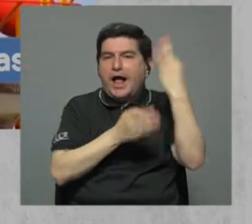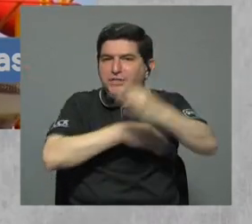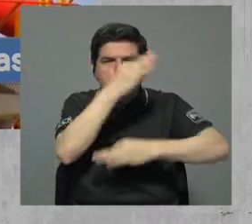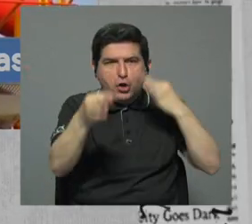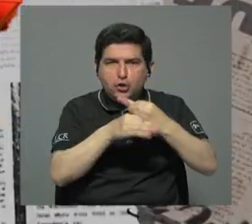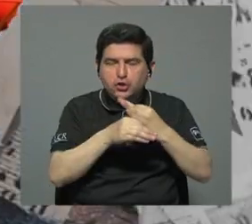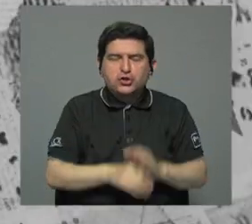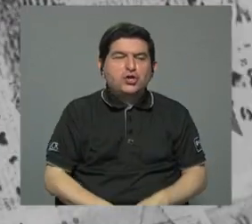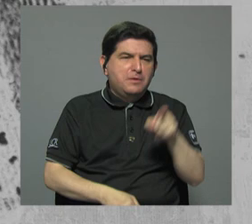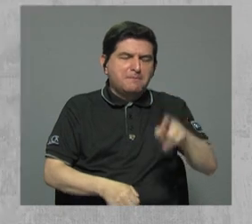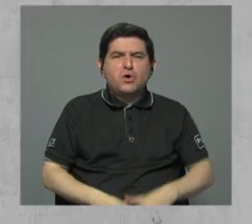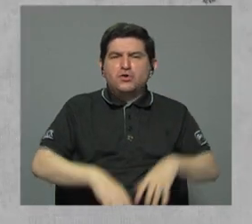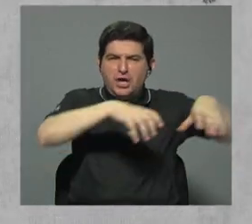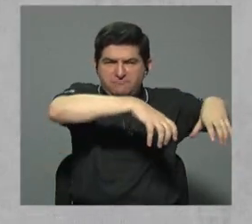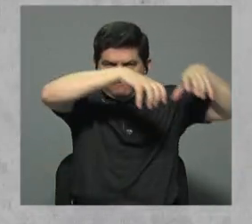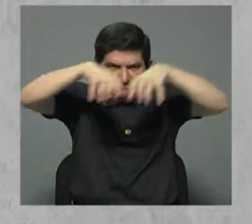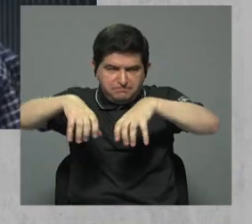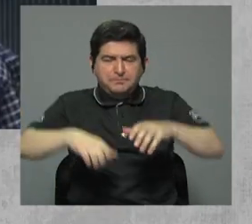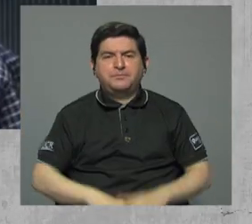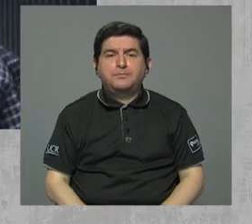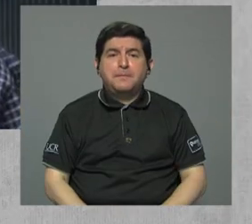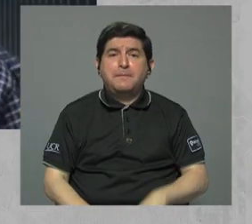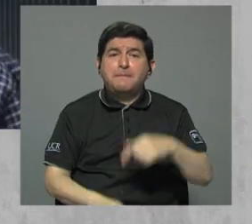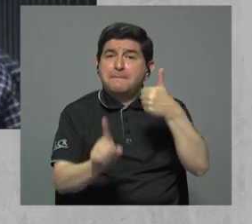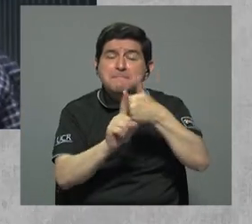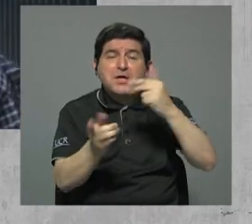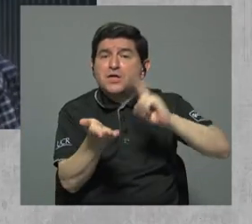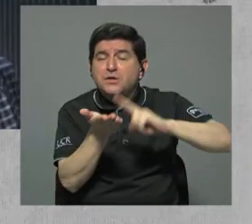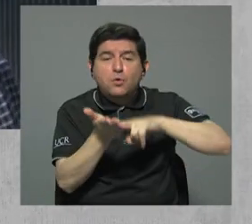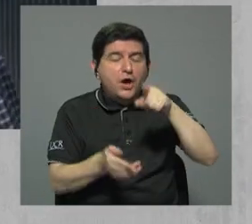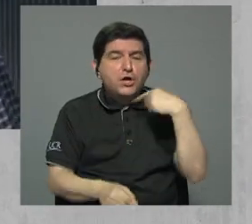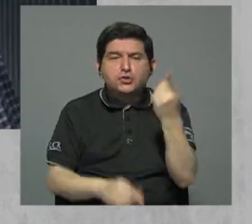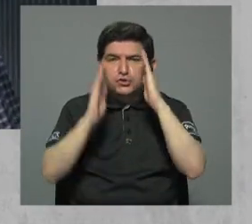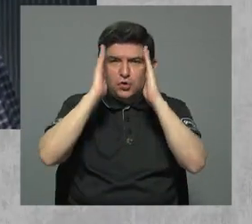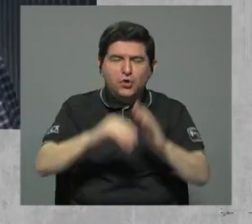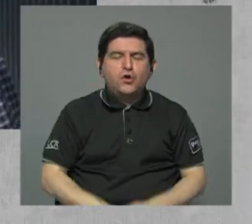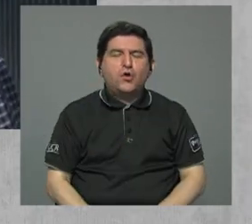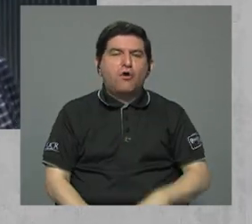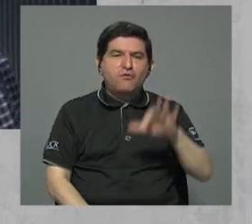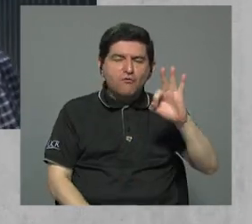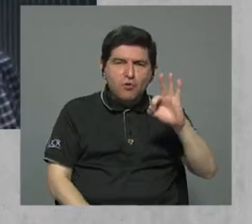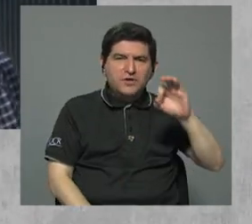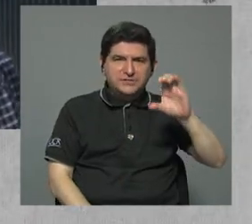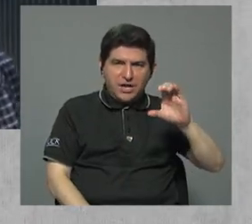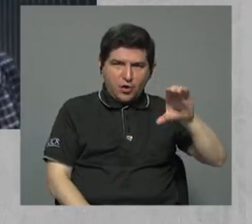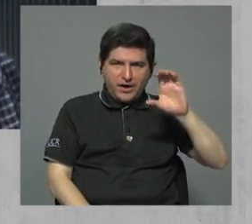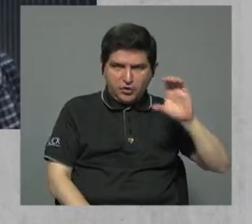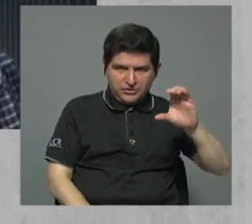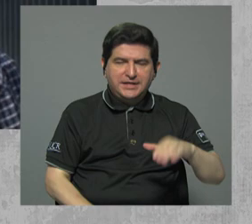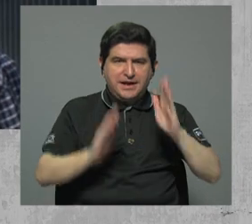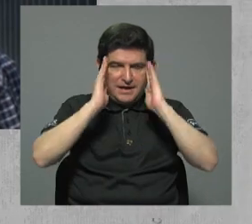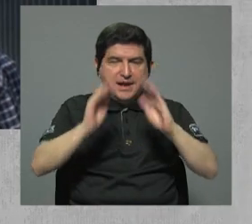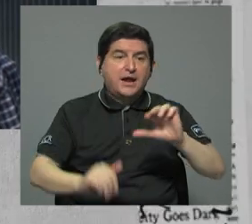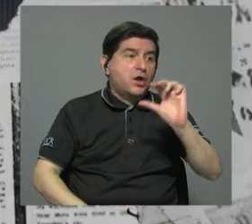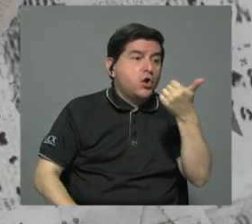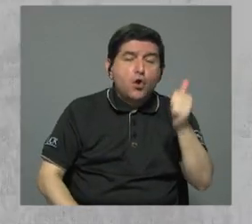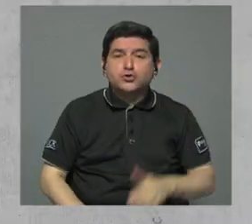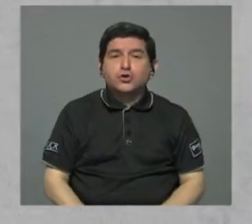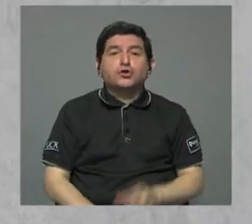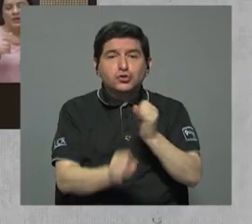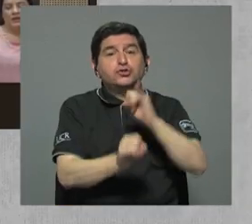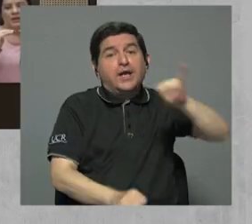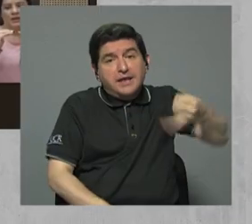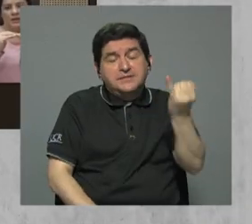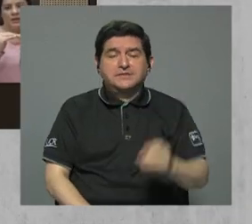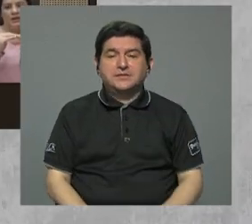tipos de portacontenedores. El mismo contrato dice que ellos tienen que atender solo los full cellular container chip, el resto de las cargas las tiene que atender Habdeba.